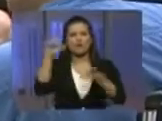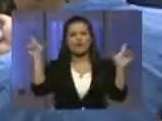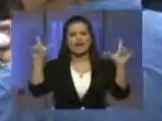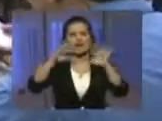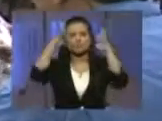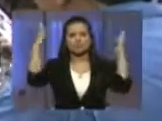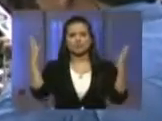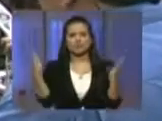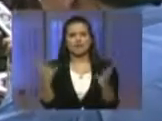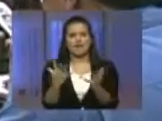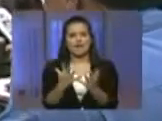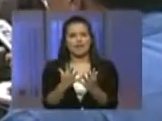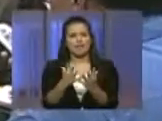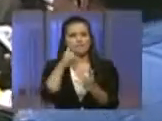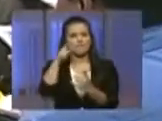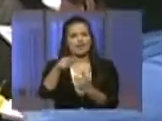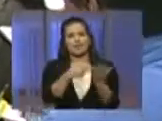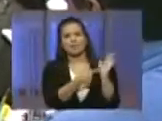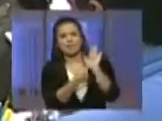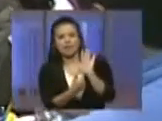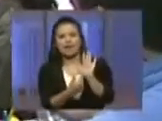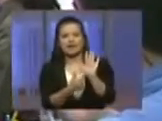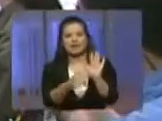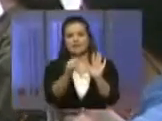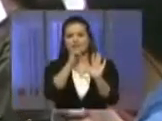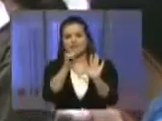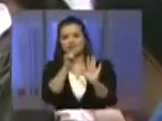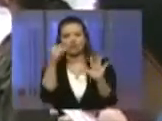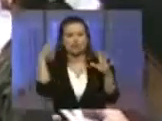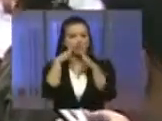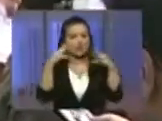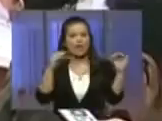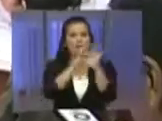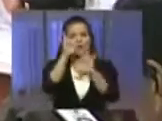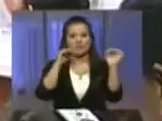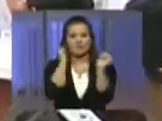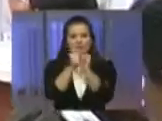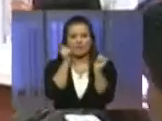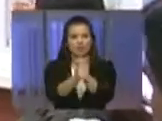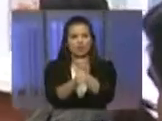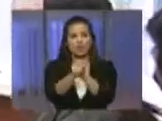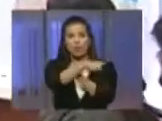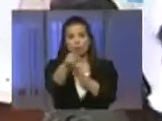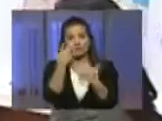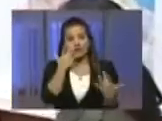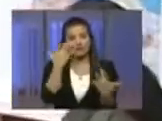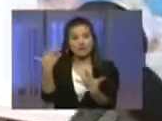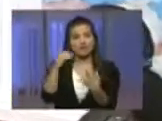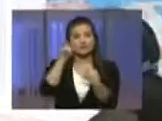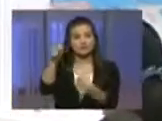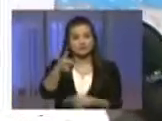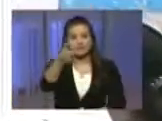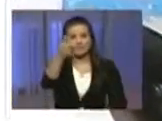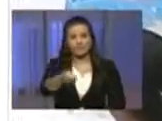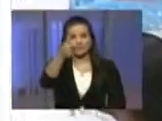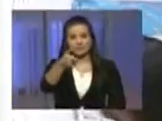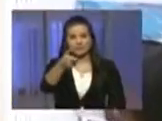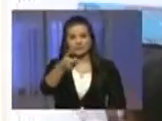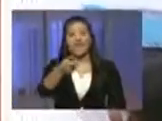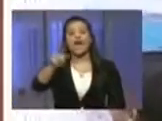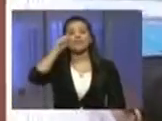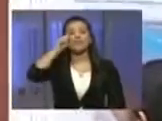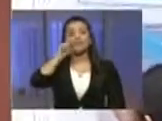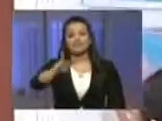mundial para la transmisión de las olimpiadas ahí ustedes verán cambia el canal a